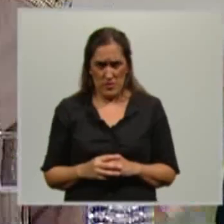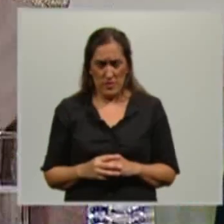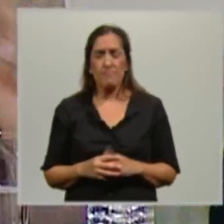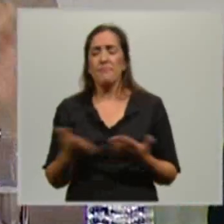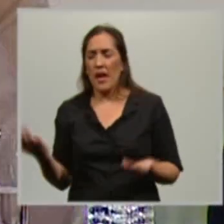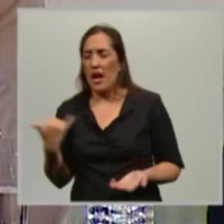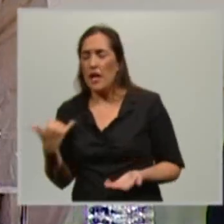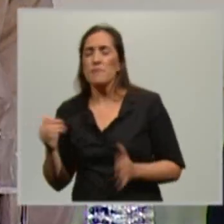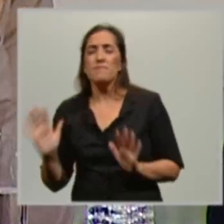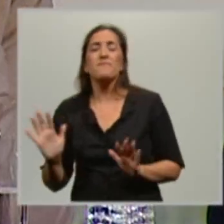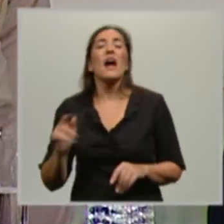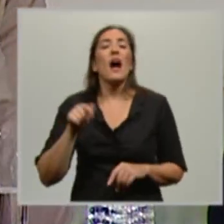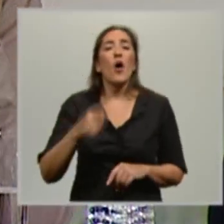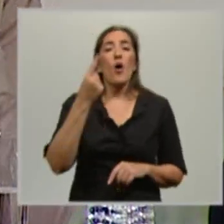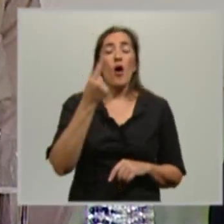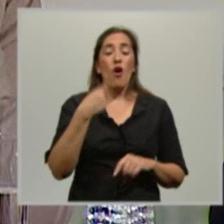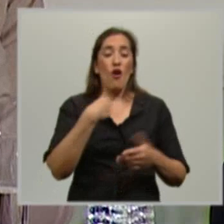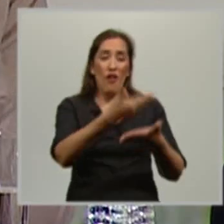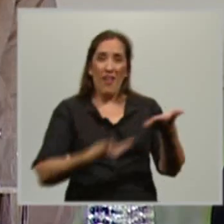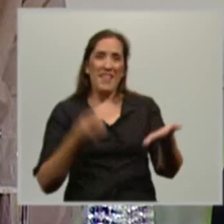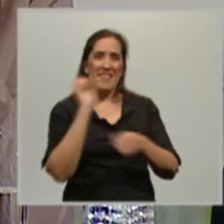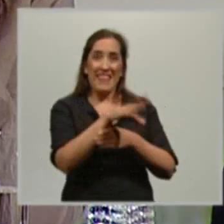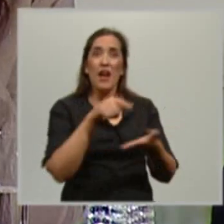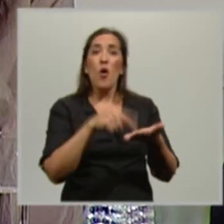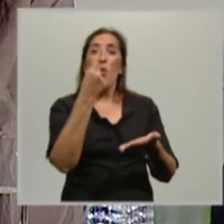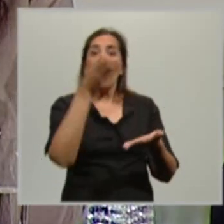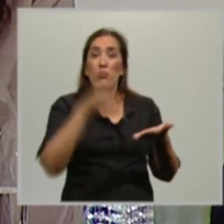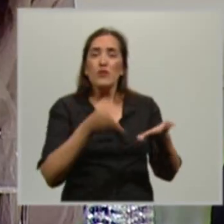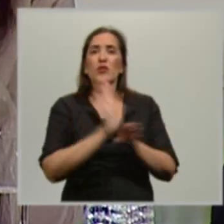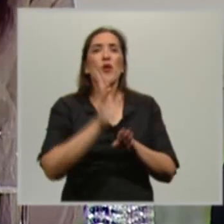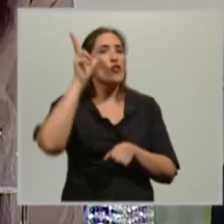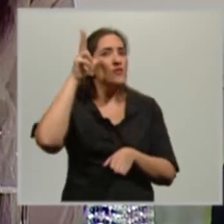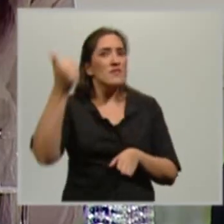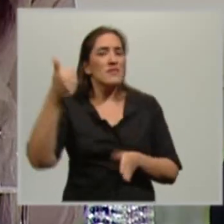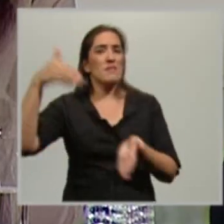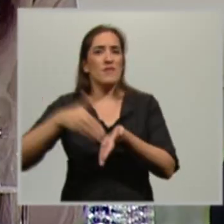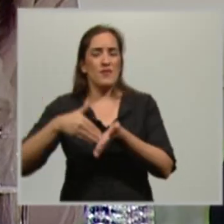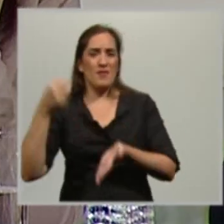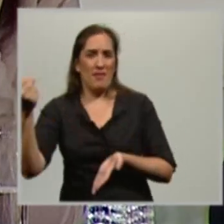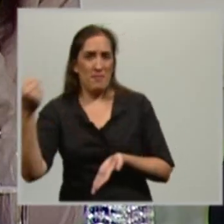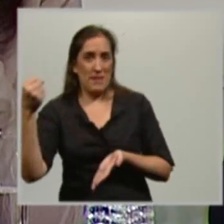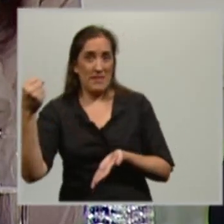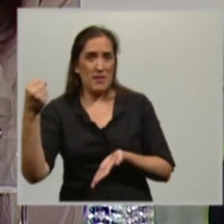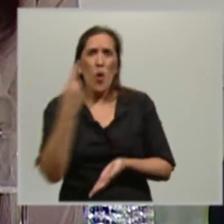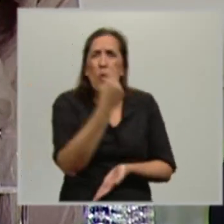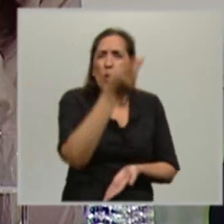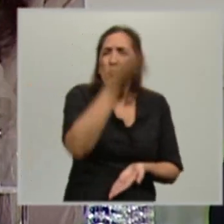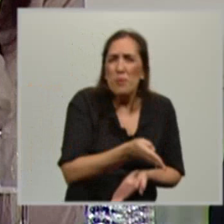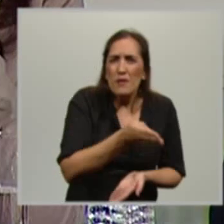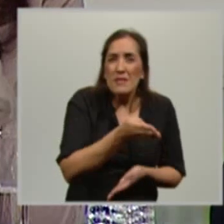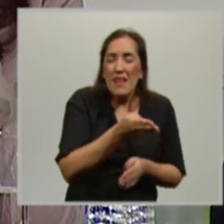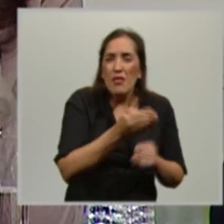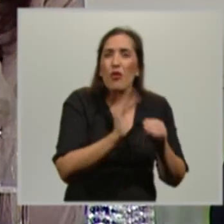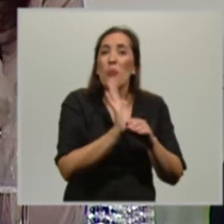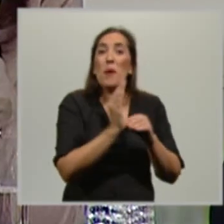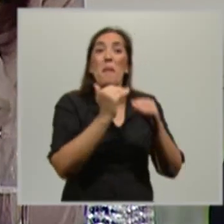Claro. Un 1% más de facturación son 86 millones de pesos. Un 1%